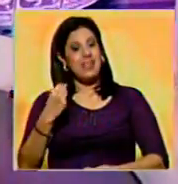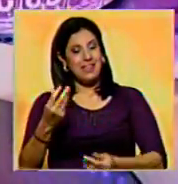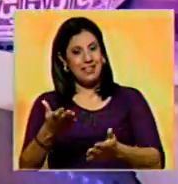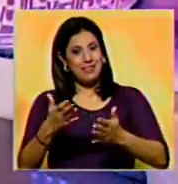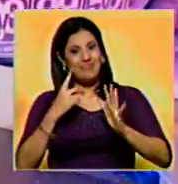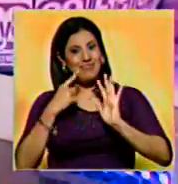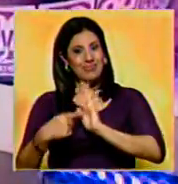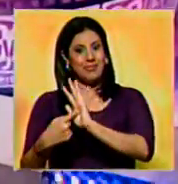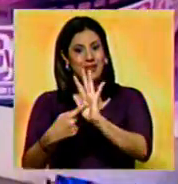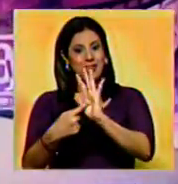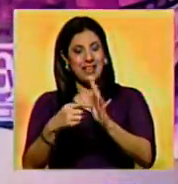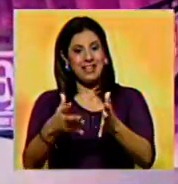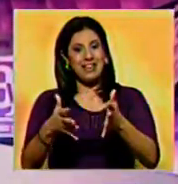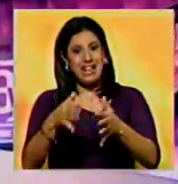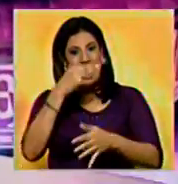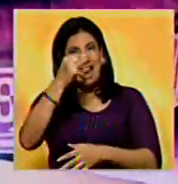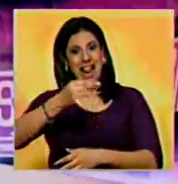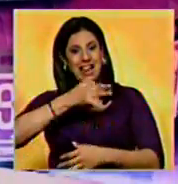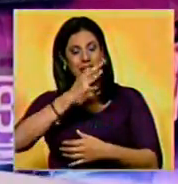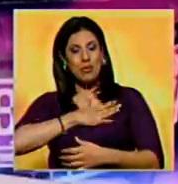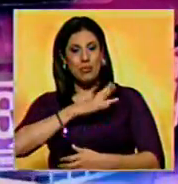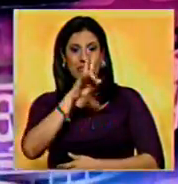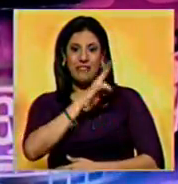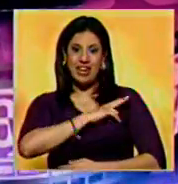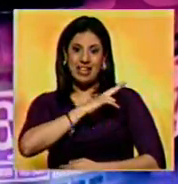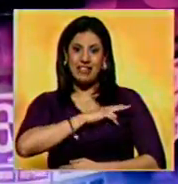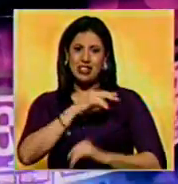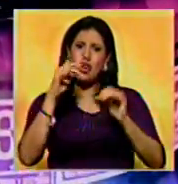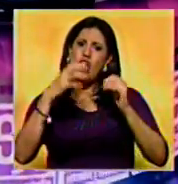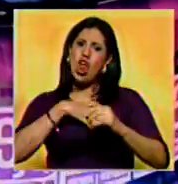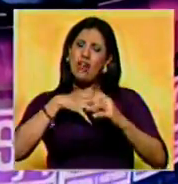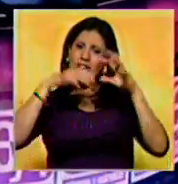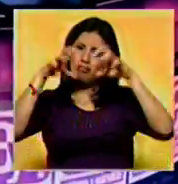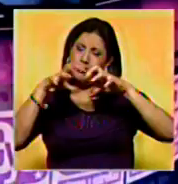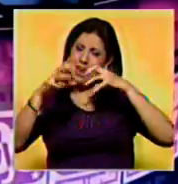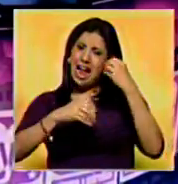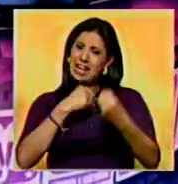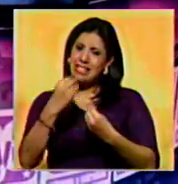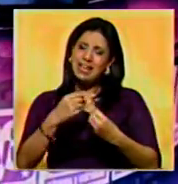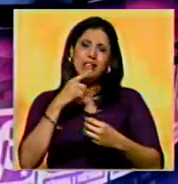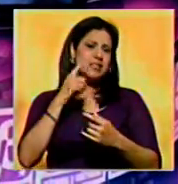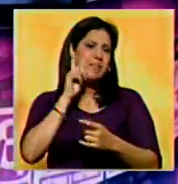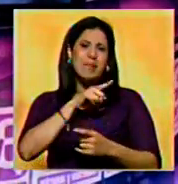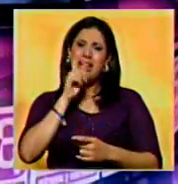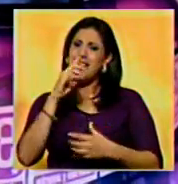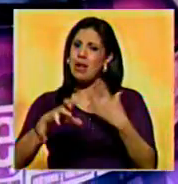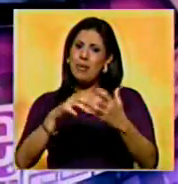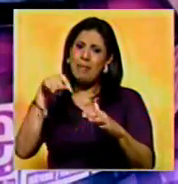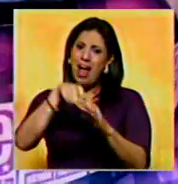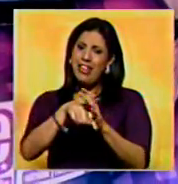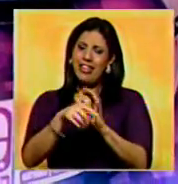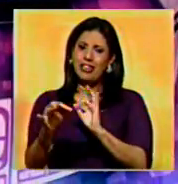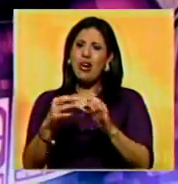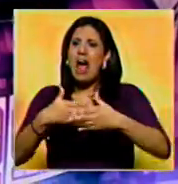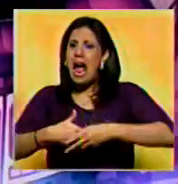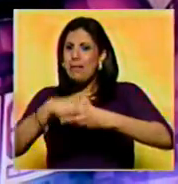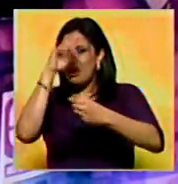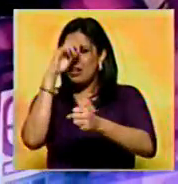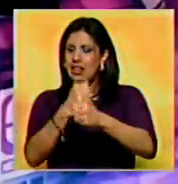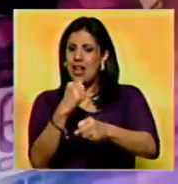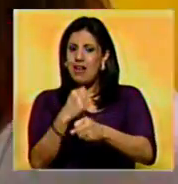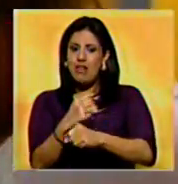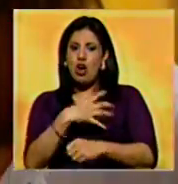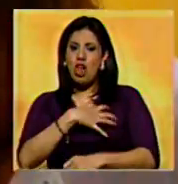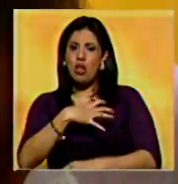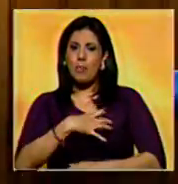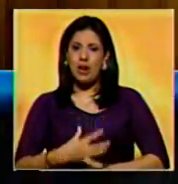galán y protagonista del éxito de las tardes de Venevisión La Tempestad, desmintió los rumores sobre un posible conflicto con sus compañeros de trabajo en